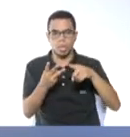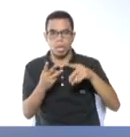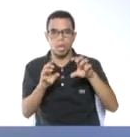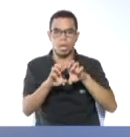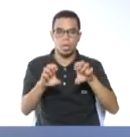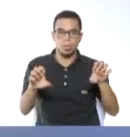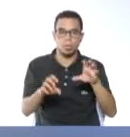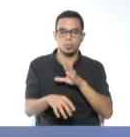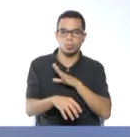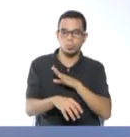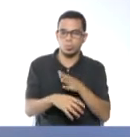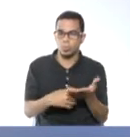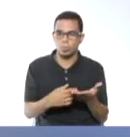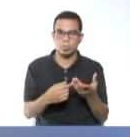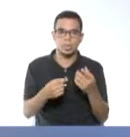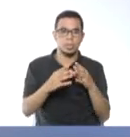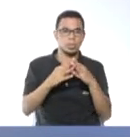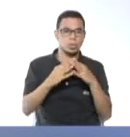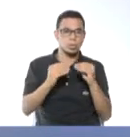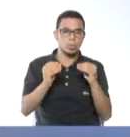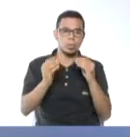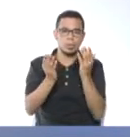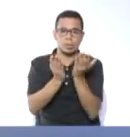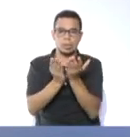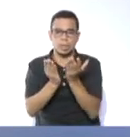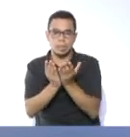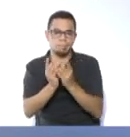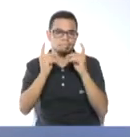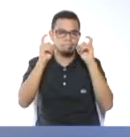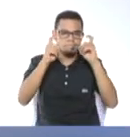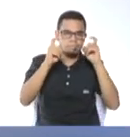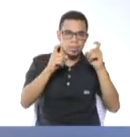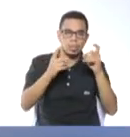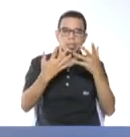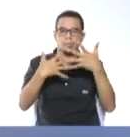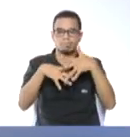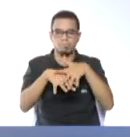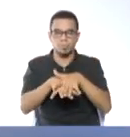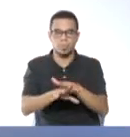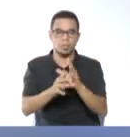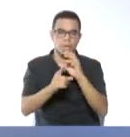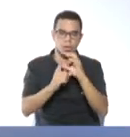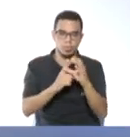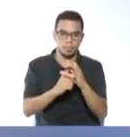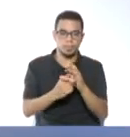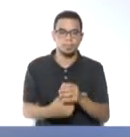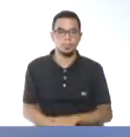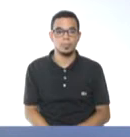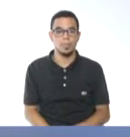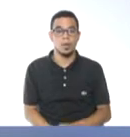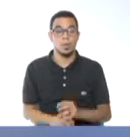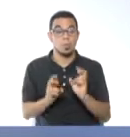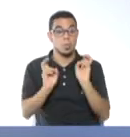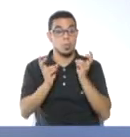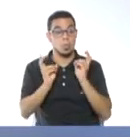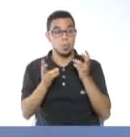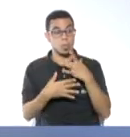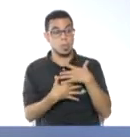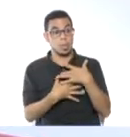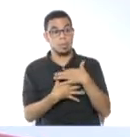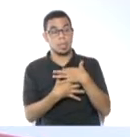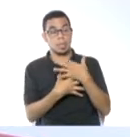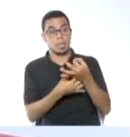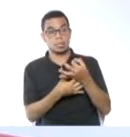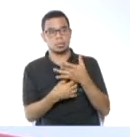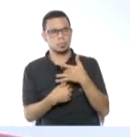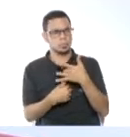los procesos que se rigen en materia educativa, las políticas públicas interculturales. Oye, es un tema bastante interesante, profe Eddie.